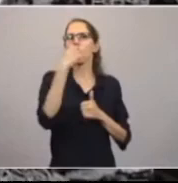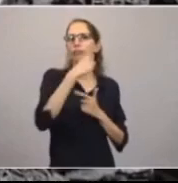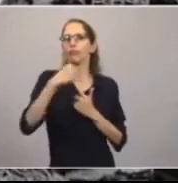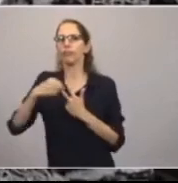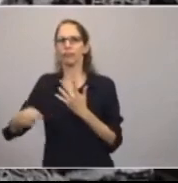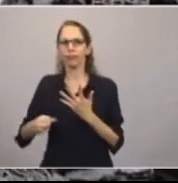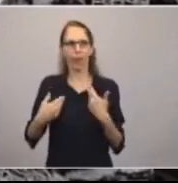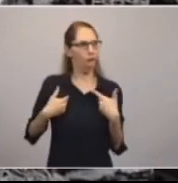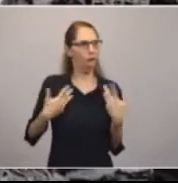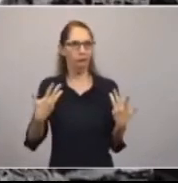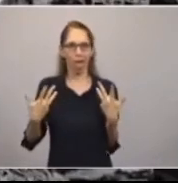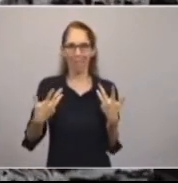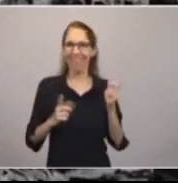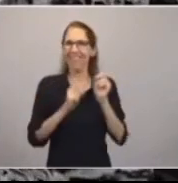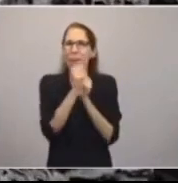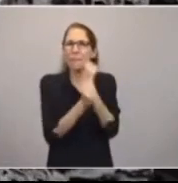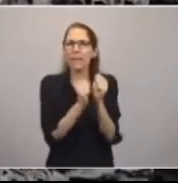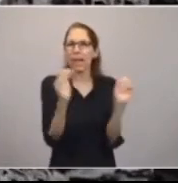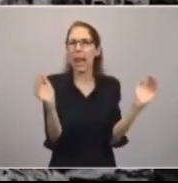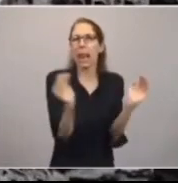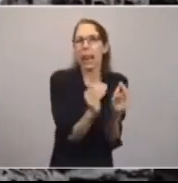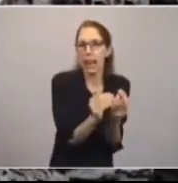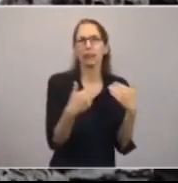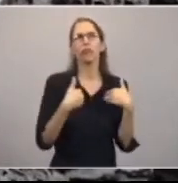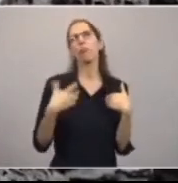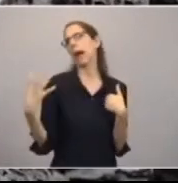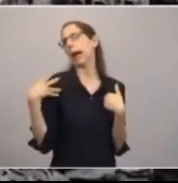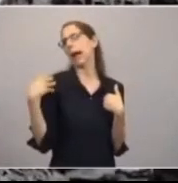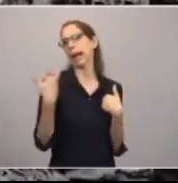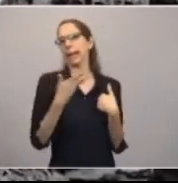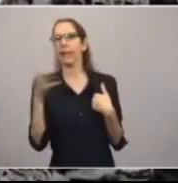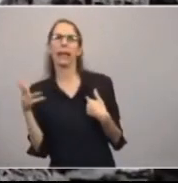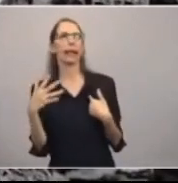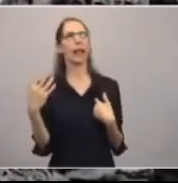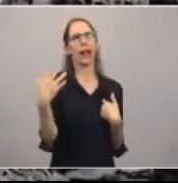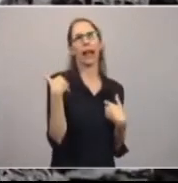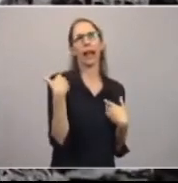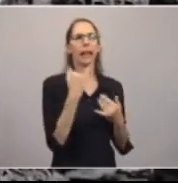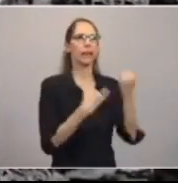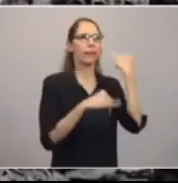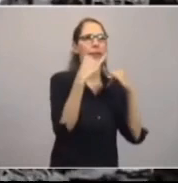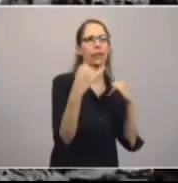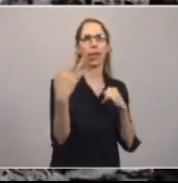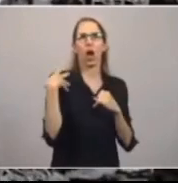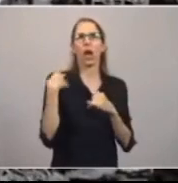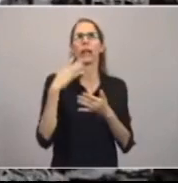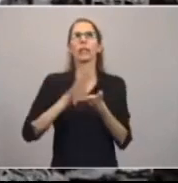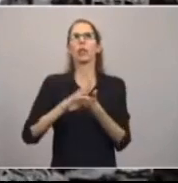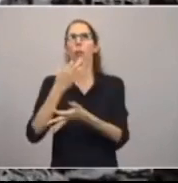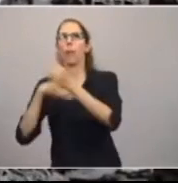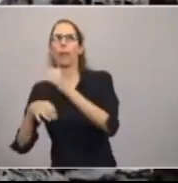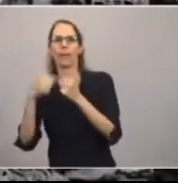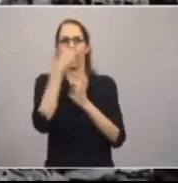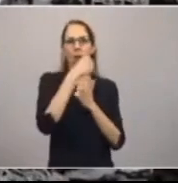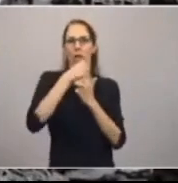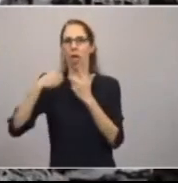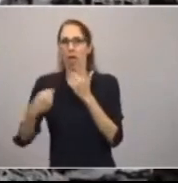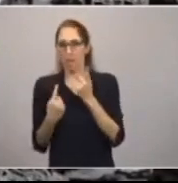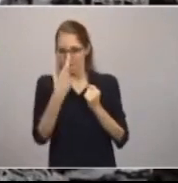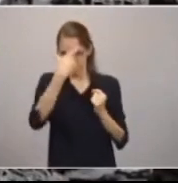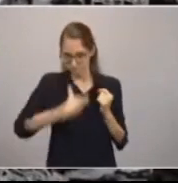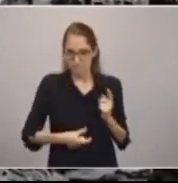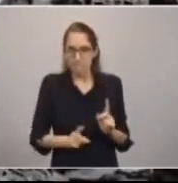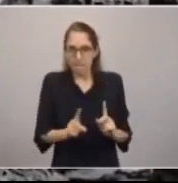gerente general, gerente financiero, gerente comercial. No tiene la escala como para hacer esa división del trabajo de los